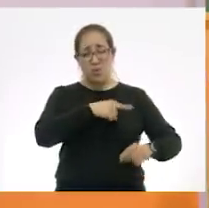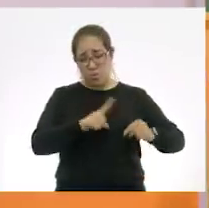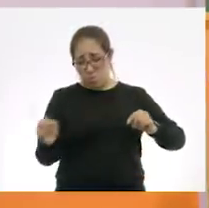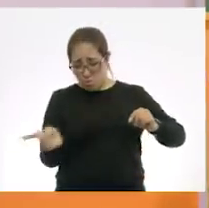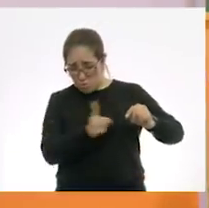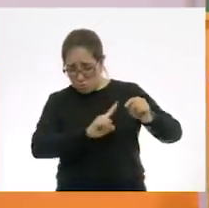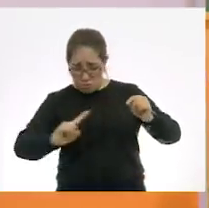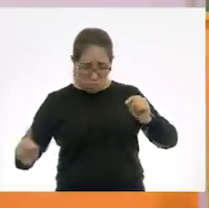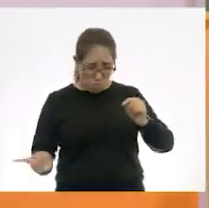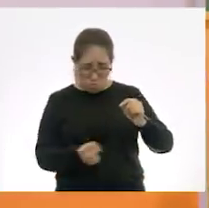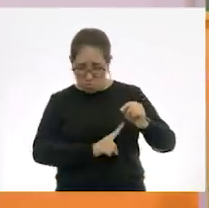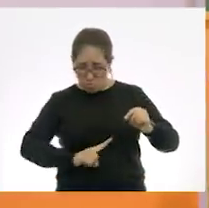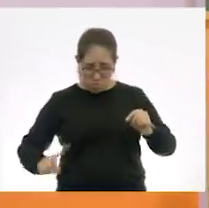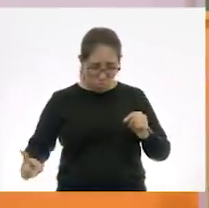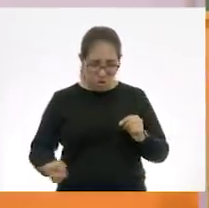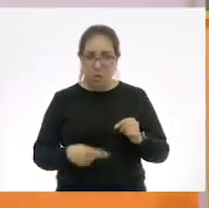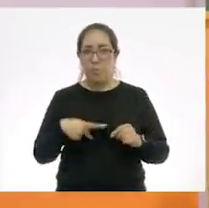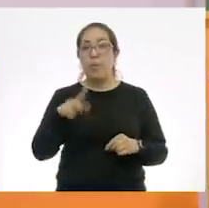montón de vueltas.